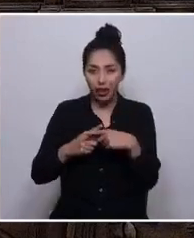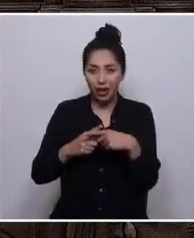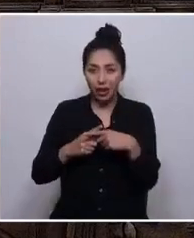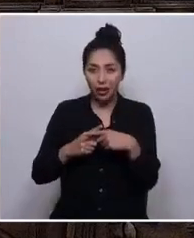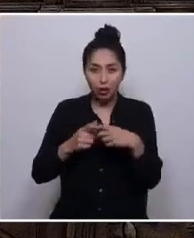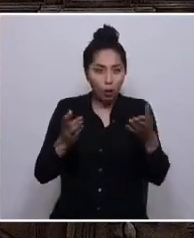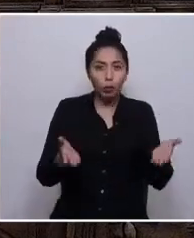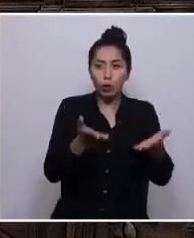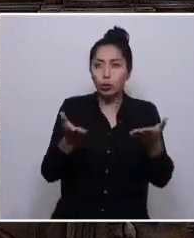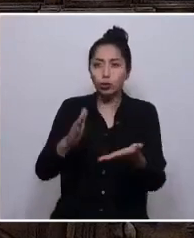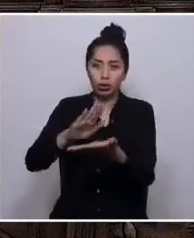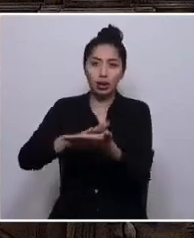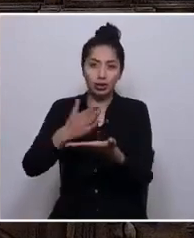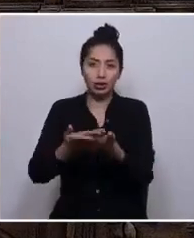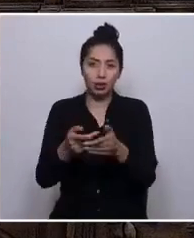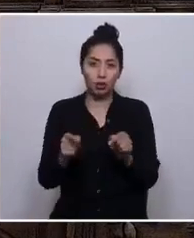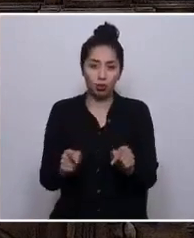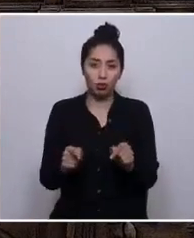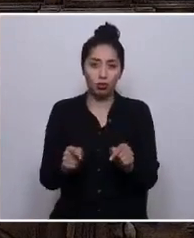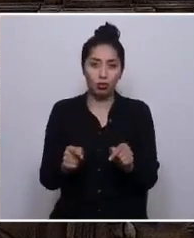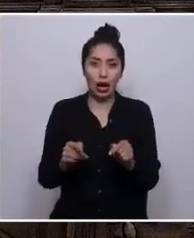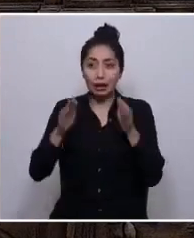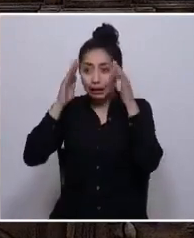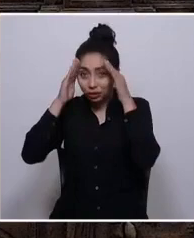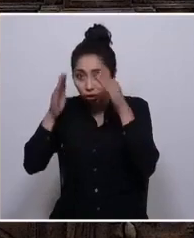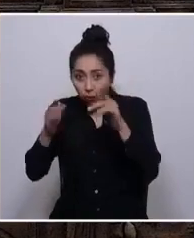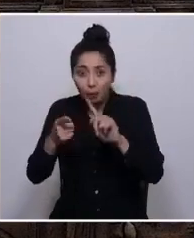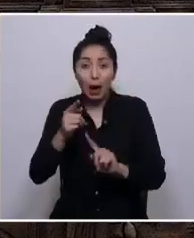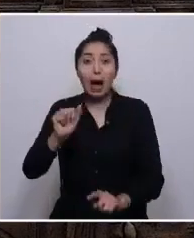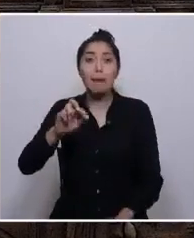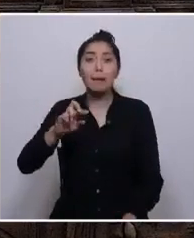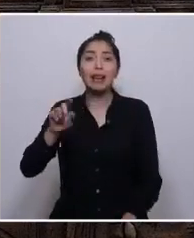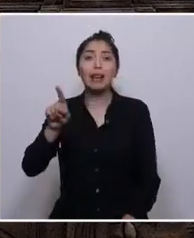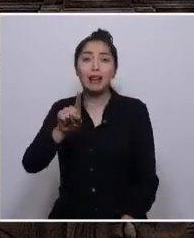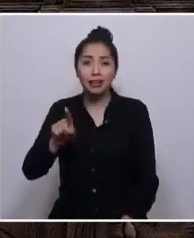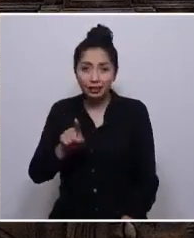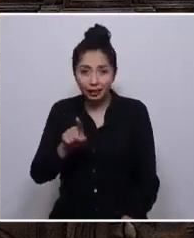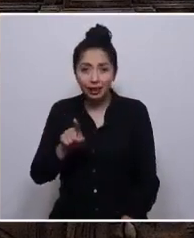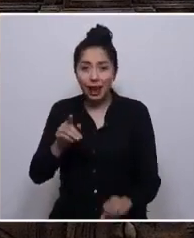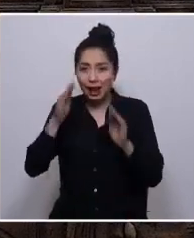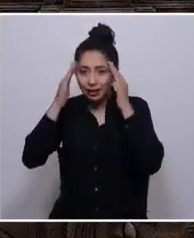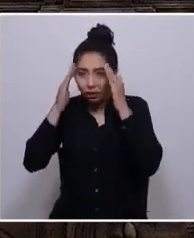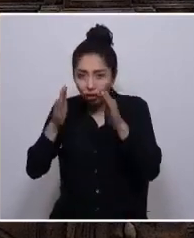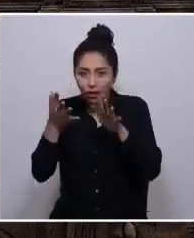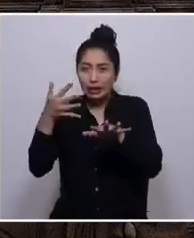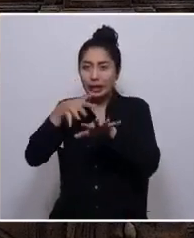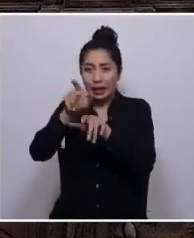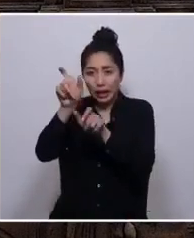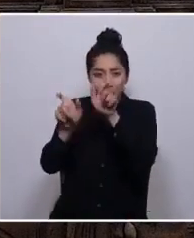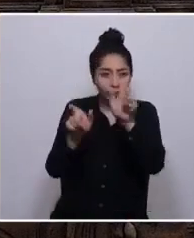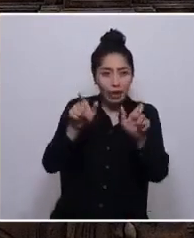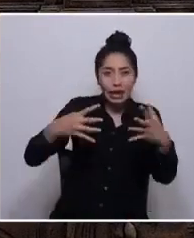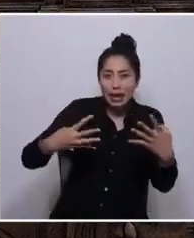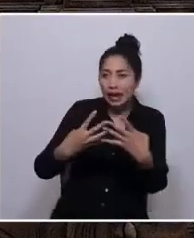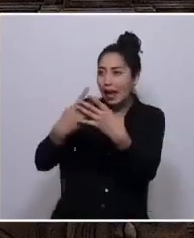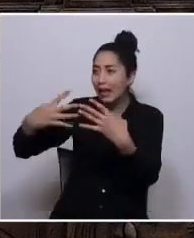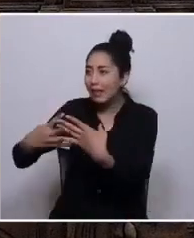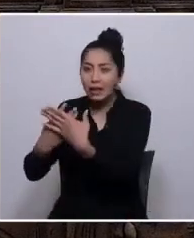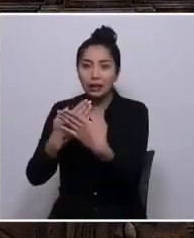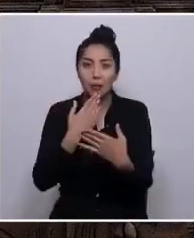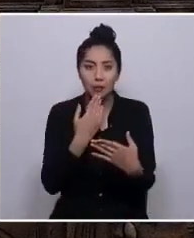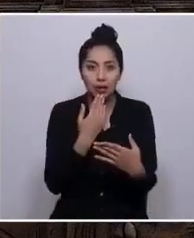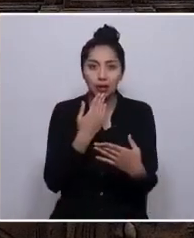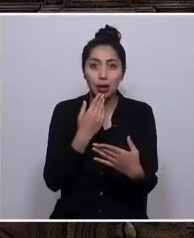salud desde la atención primaria la atención integral la integración de redes desde un